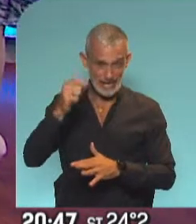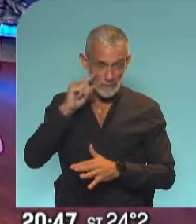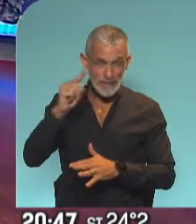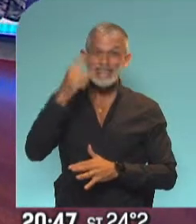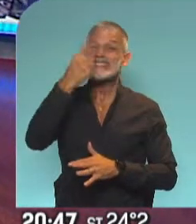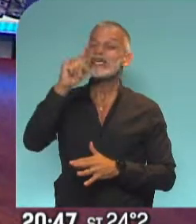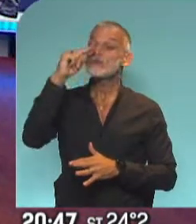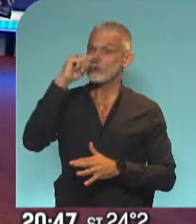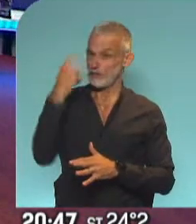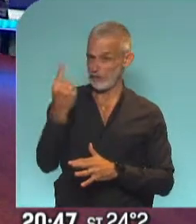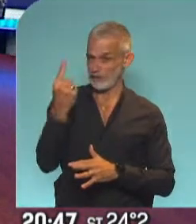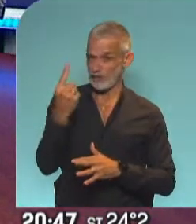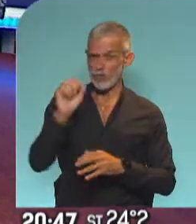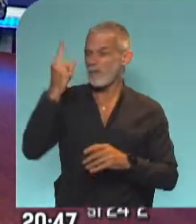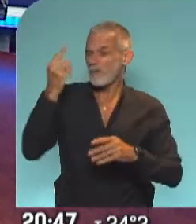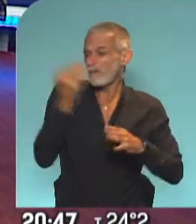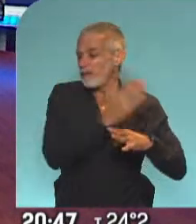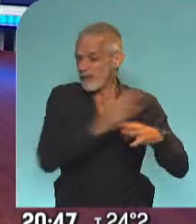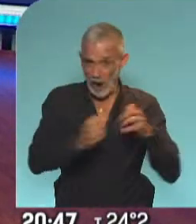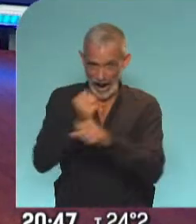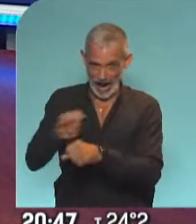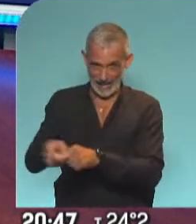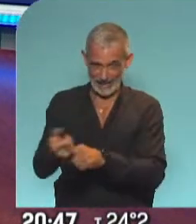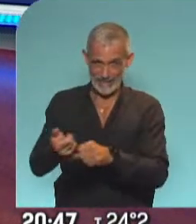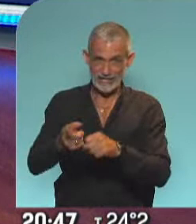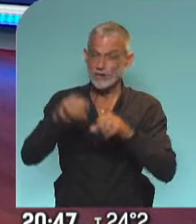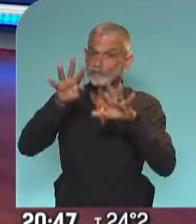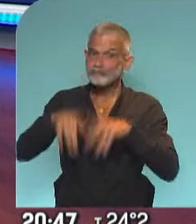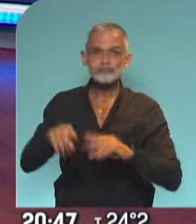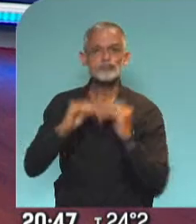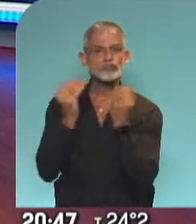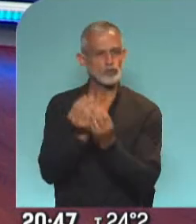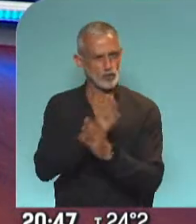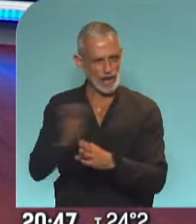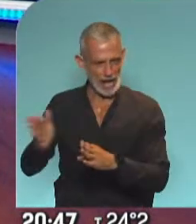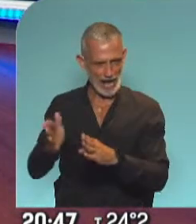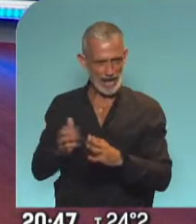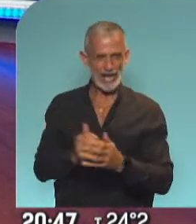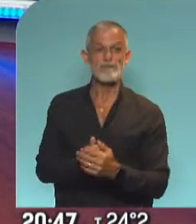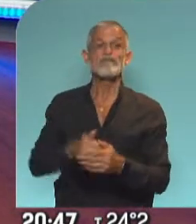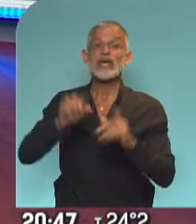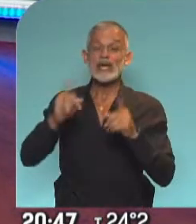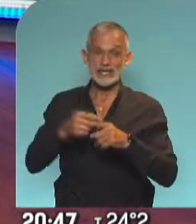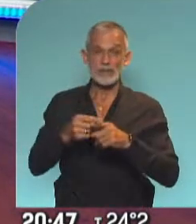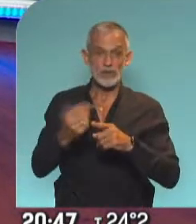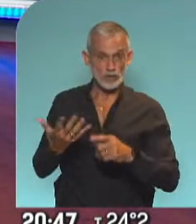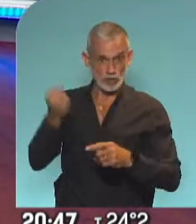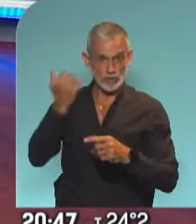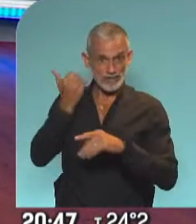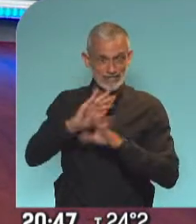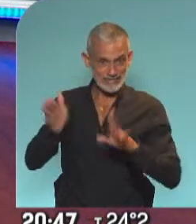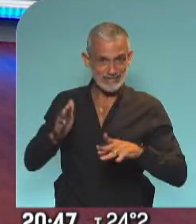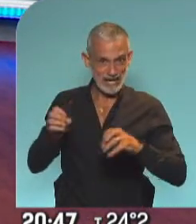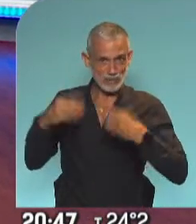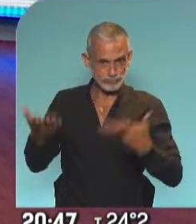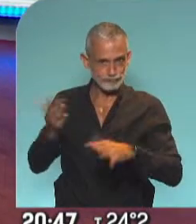1.676.171 es la lista general desde el primer caso presentado. Esa es la lista total en el acumulado. Por supuesto, también tenemos el dato en lo que refiere a los